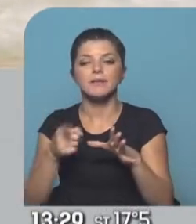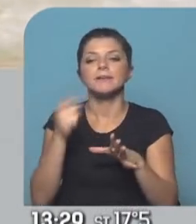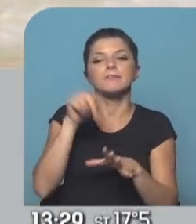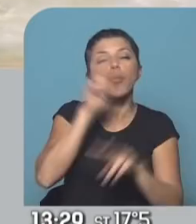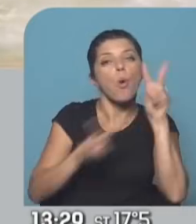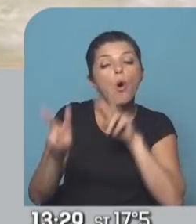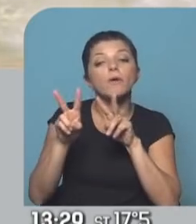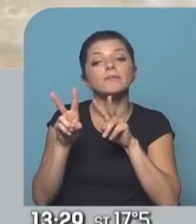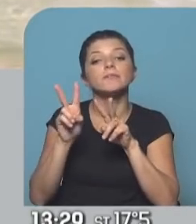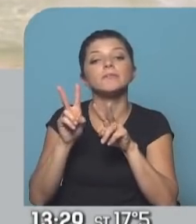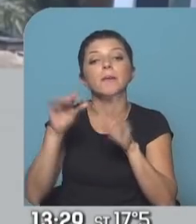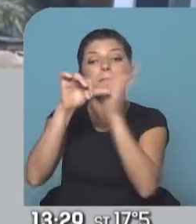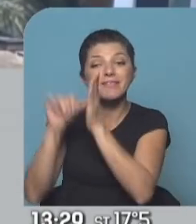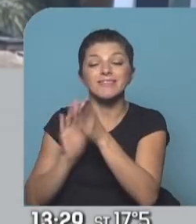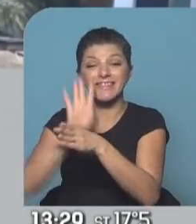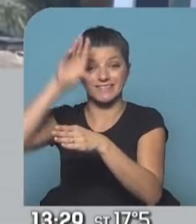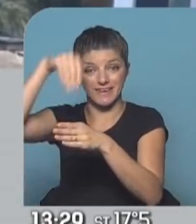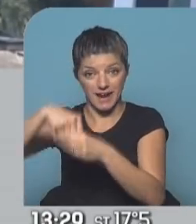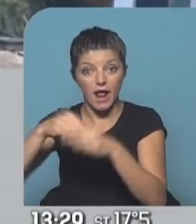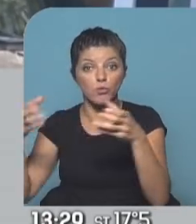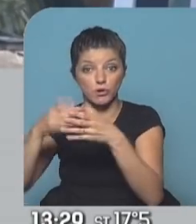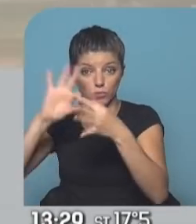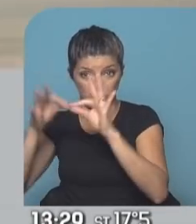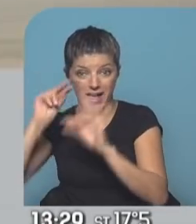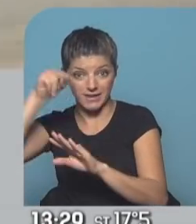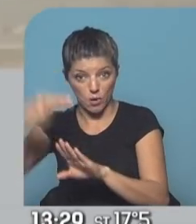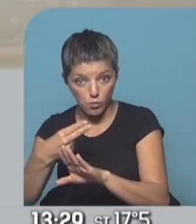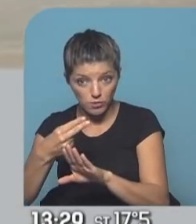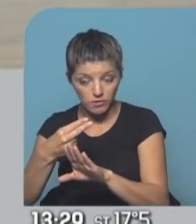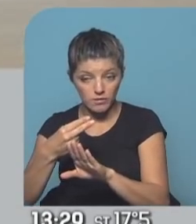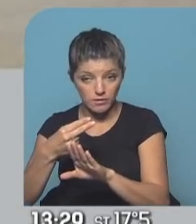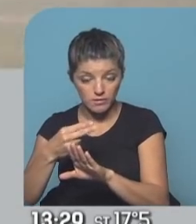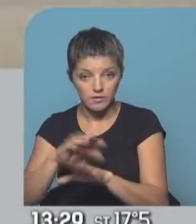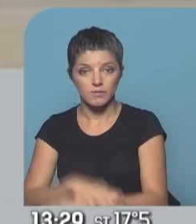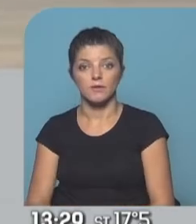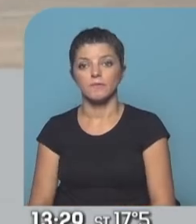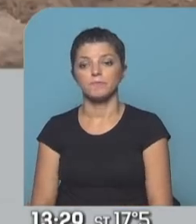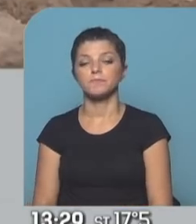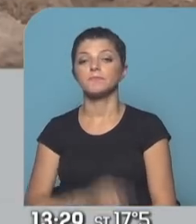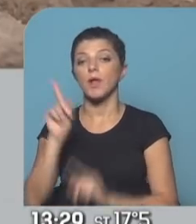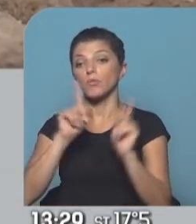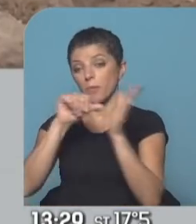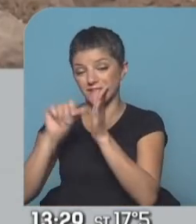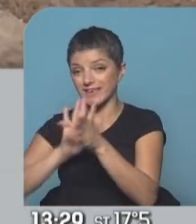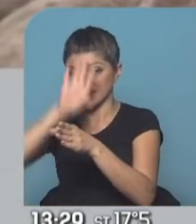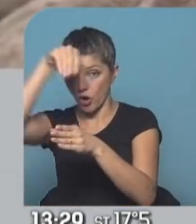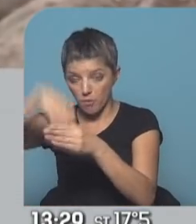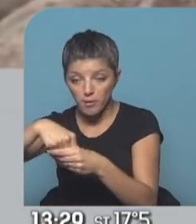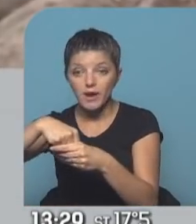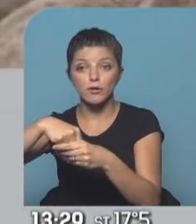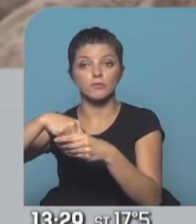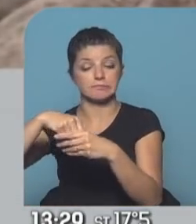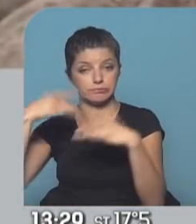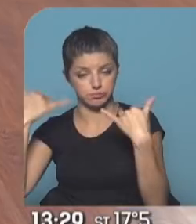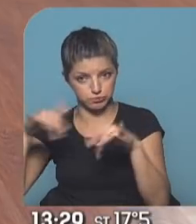naciones a la Unión Europea y al euro, cosa que tuvo una consecuencia bastante dura para algunas de estas naciones incorporadas, sobre todo algunas que venían